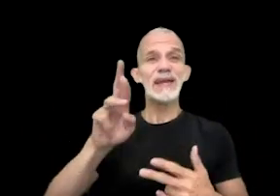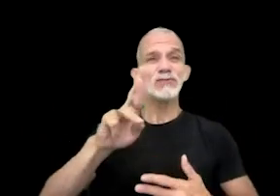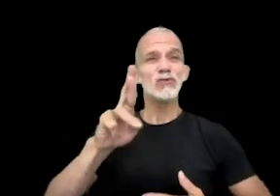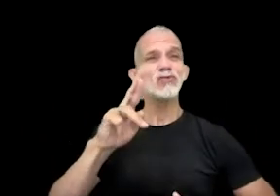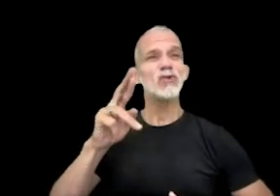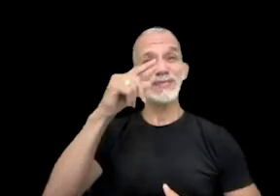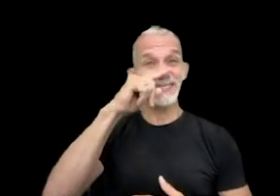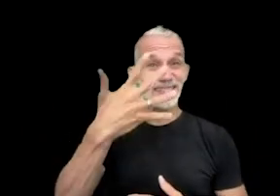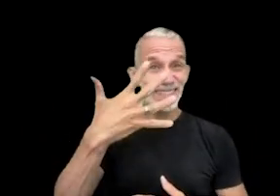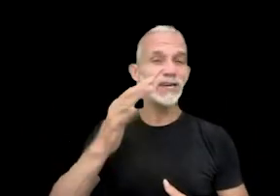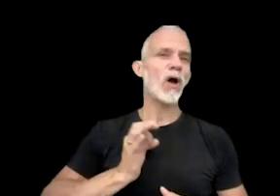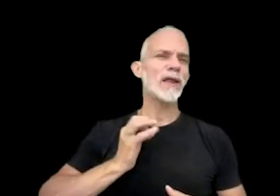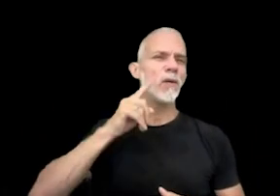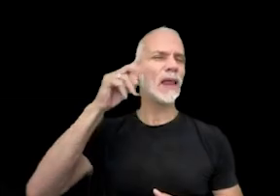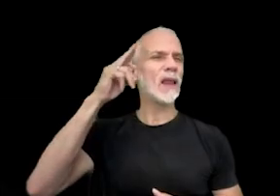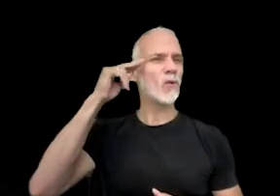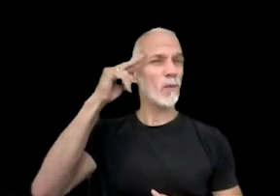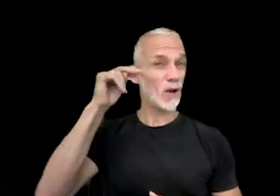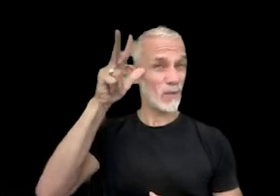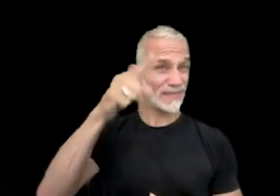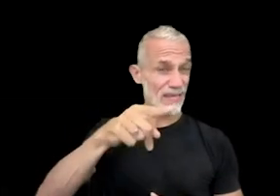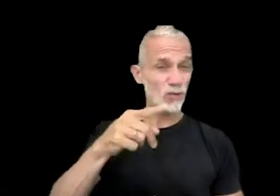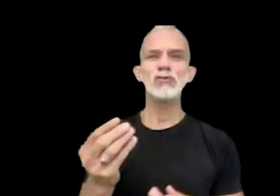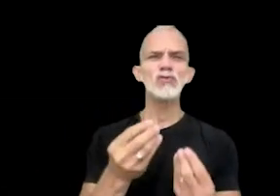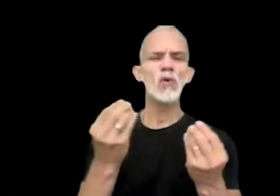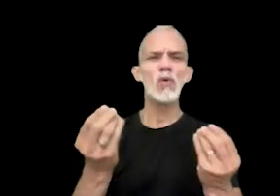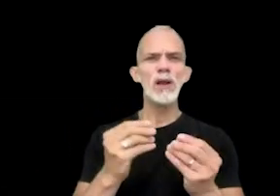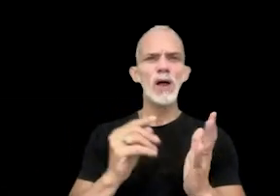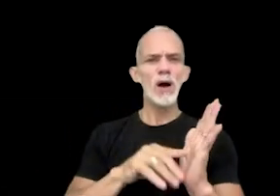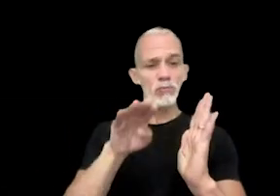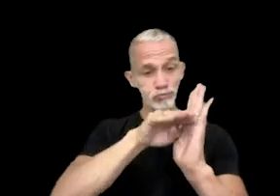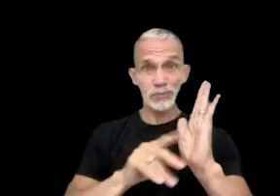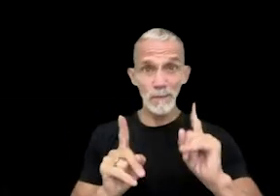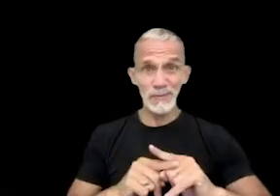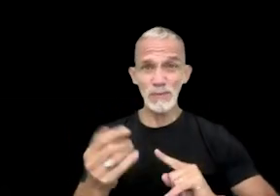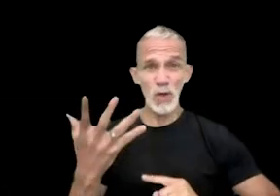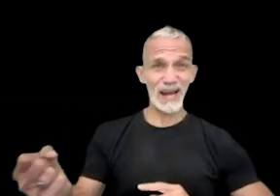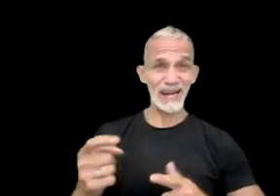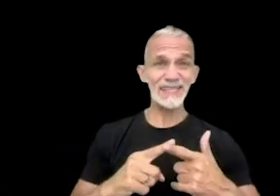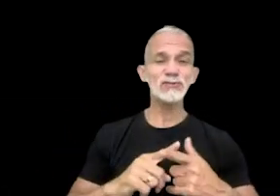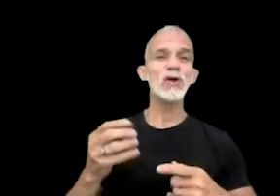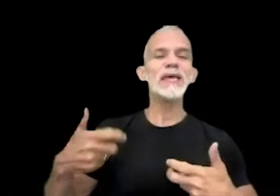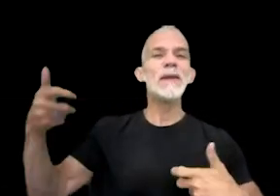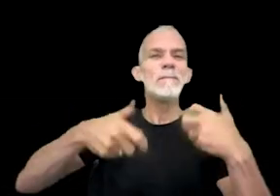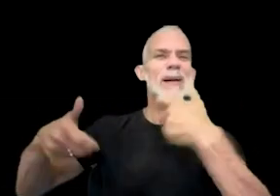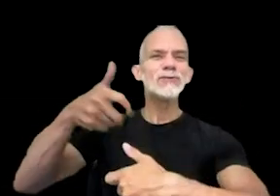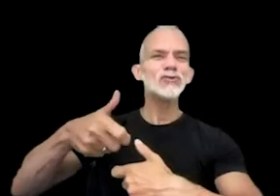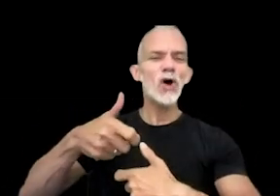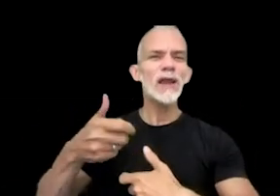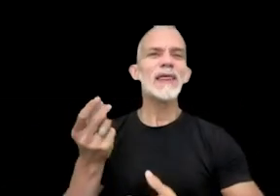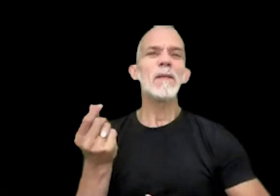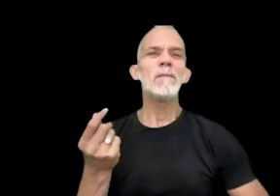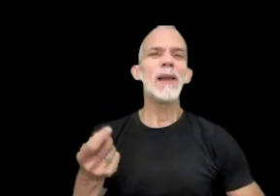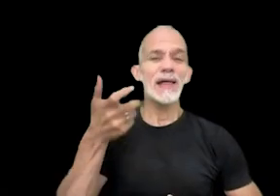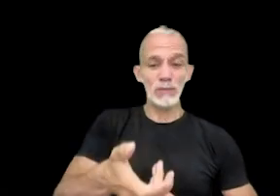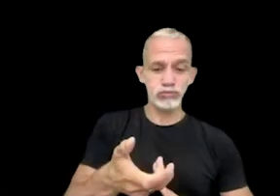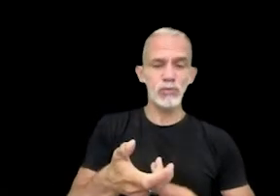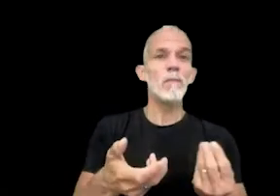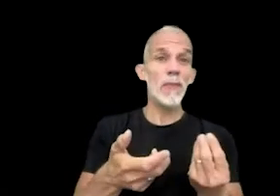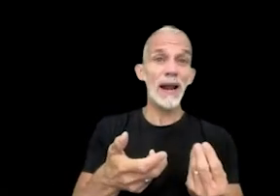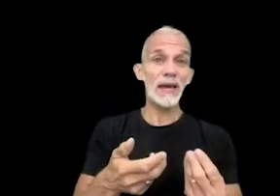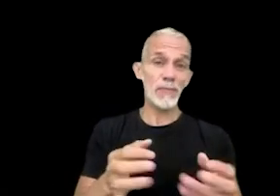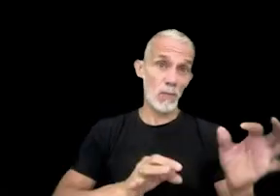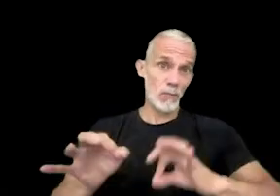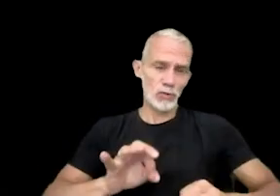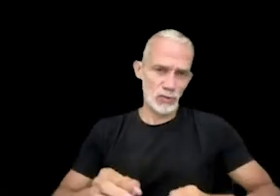del 98, que se vincula con regímenes de retención de inversores en capital en proyectos promovidos.